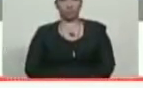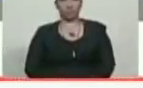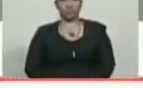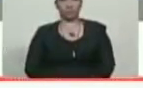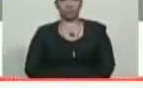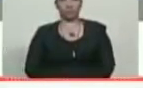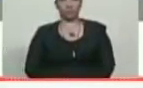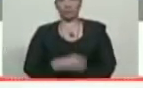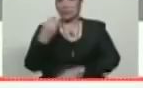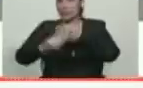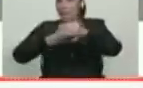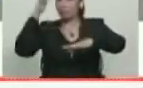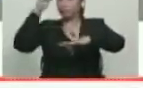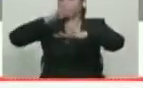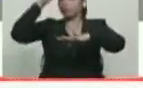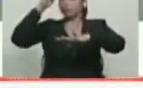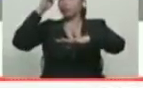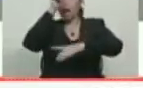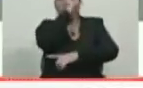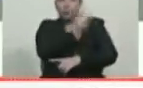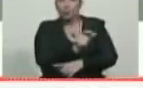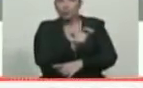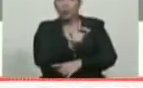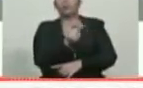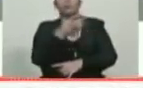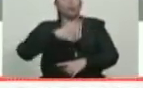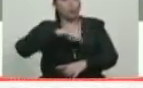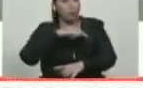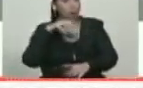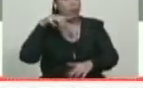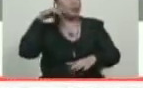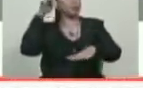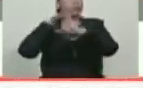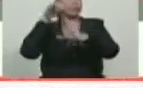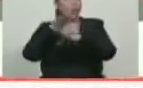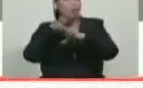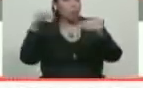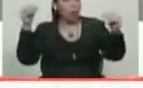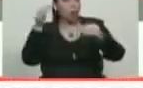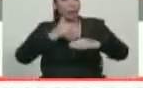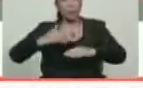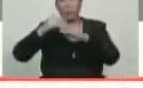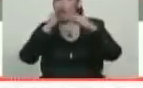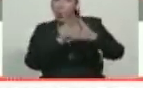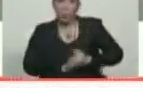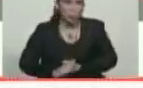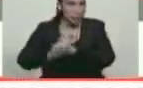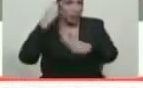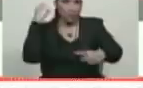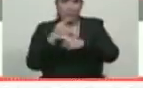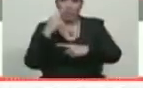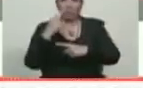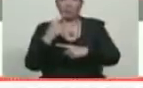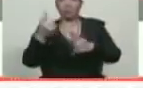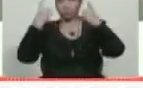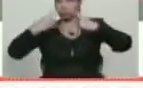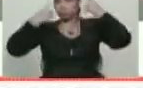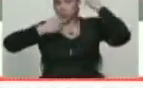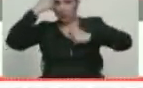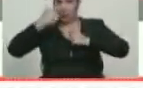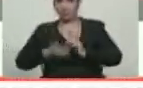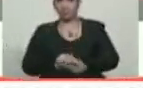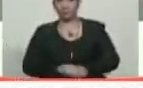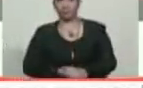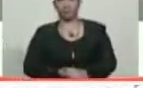Si le hacen daño a uno, nos están haciendo daño a todos, unidos. Así nos enseñó el comandante Hugo